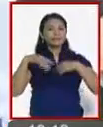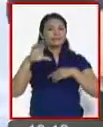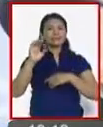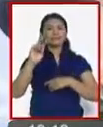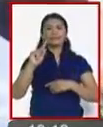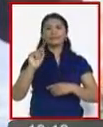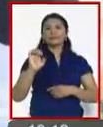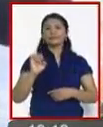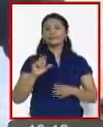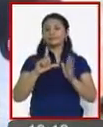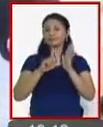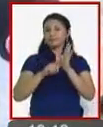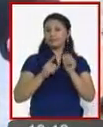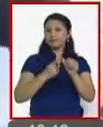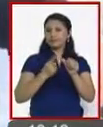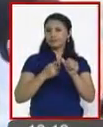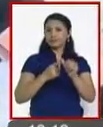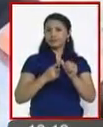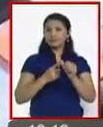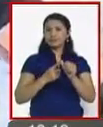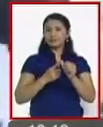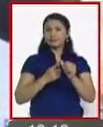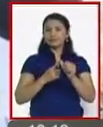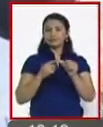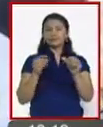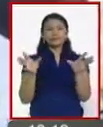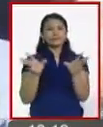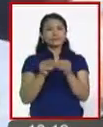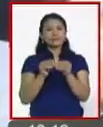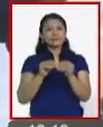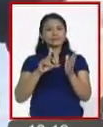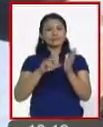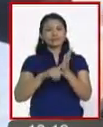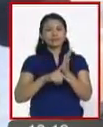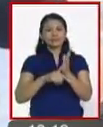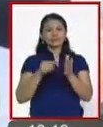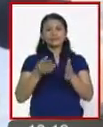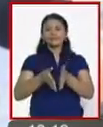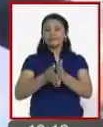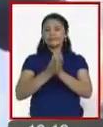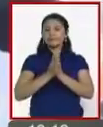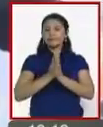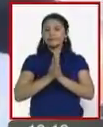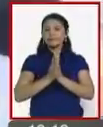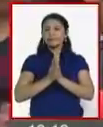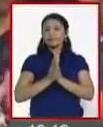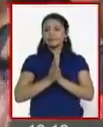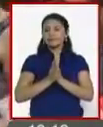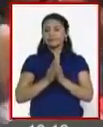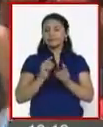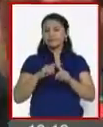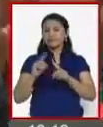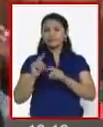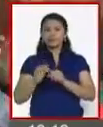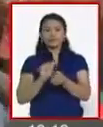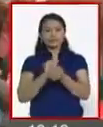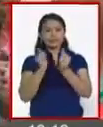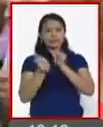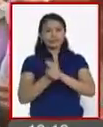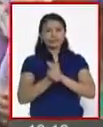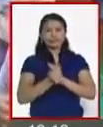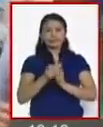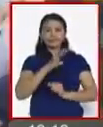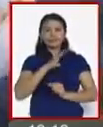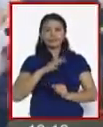corte. Primero el Gran Cabildo y después la Corte para pedir hacer la revocación de todo. Desde el Consejo